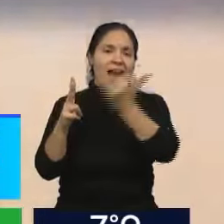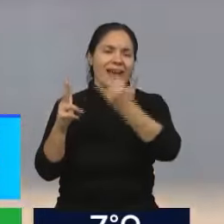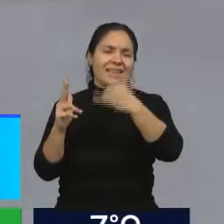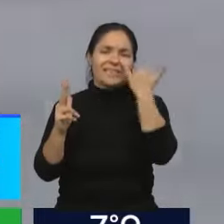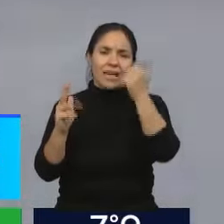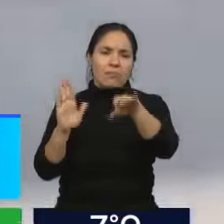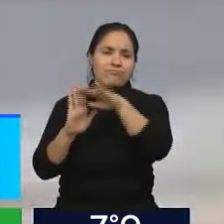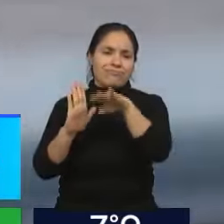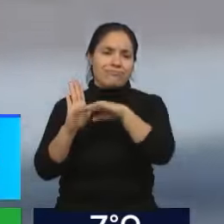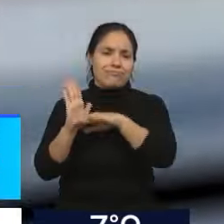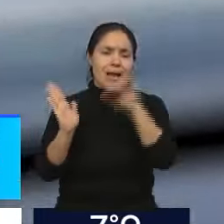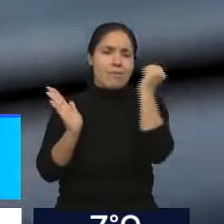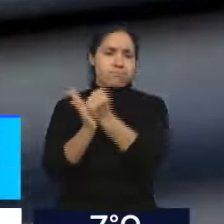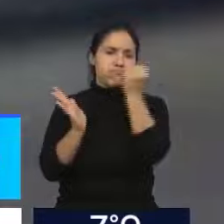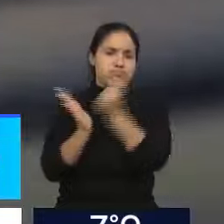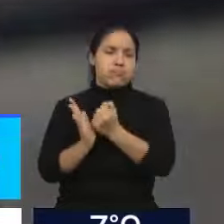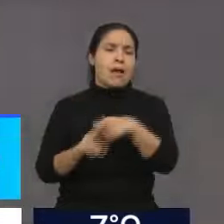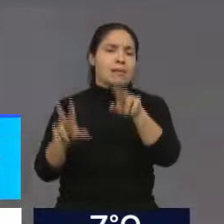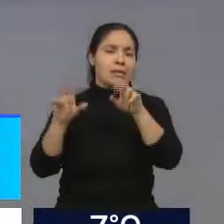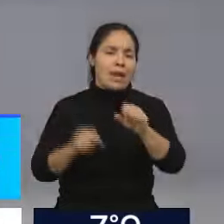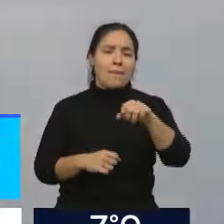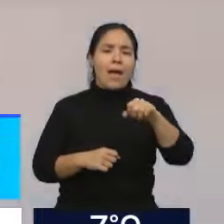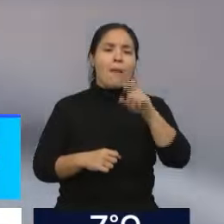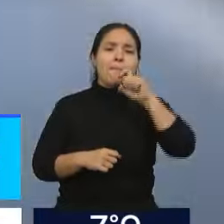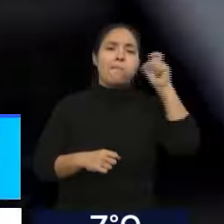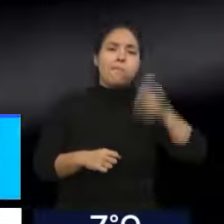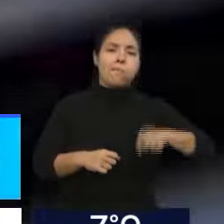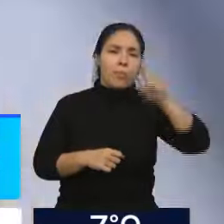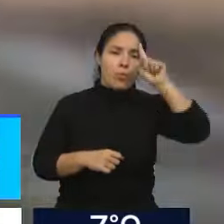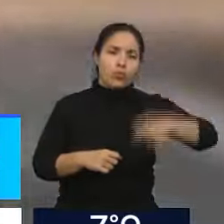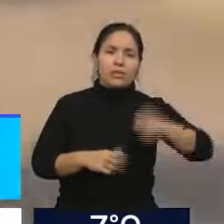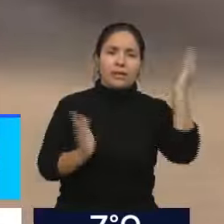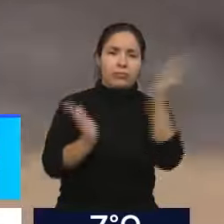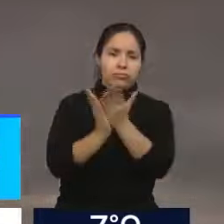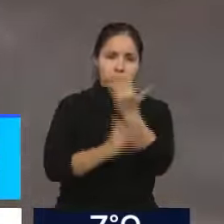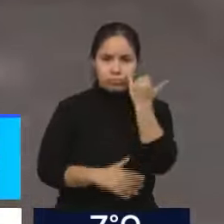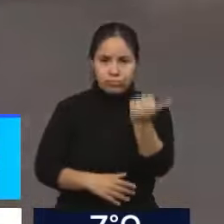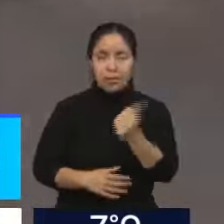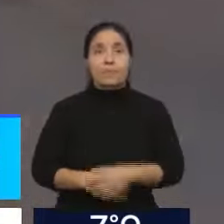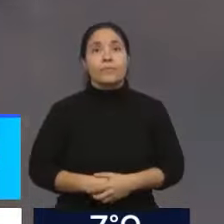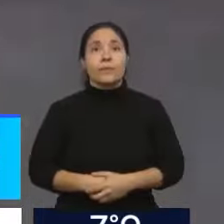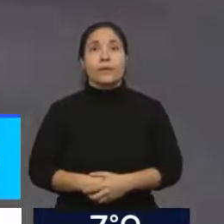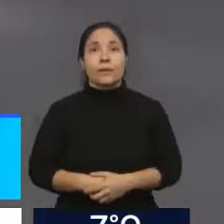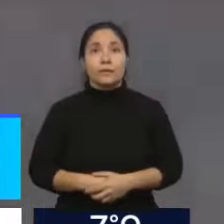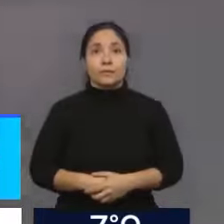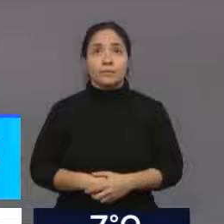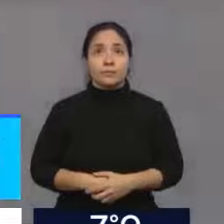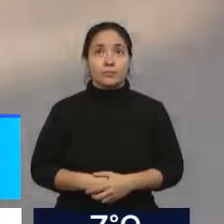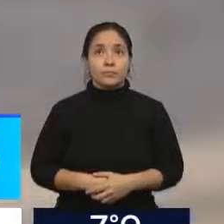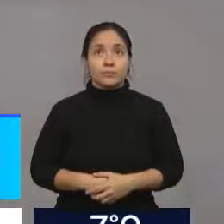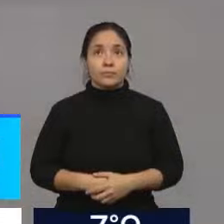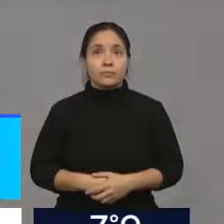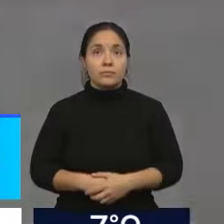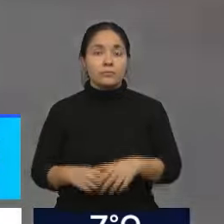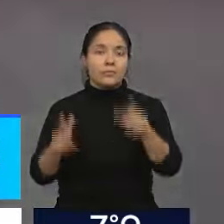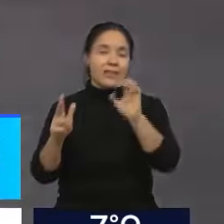frondoso prontuario y algo que no es menor, se dirigieron a ese lugar, que en ese lugar se domiciliaba uno de ellos. Bueno, hablamos de LJ,